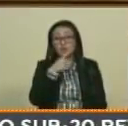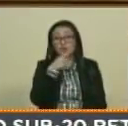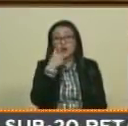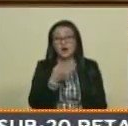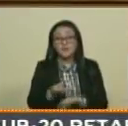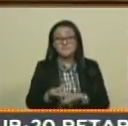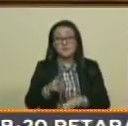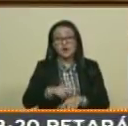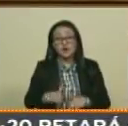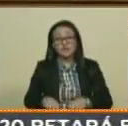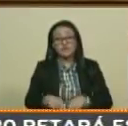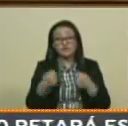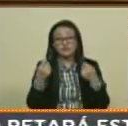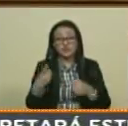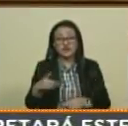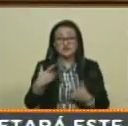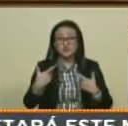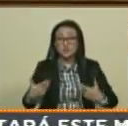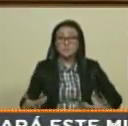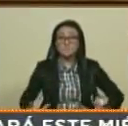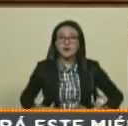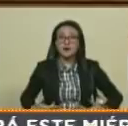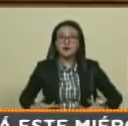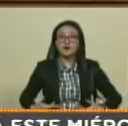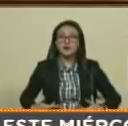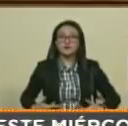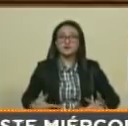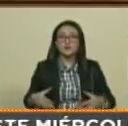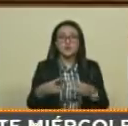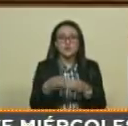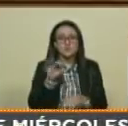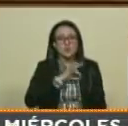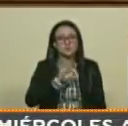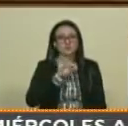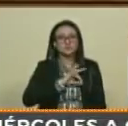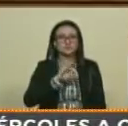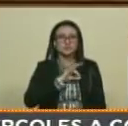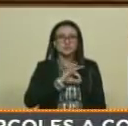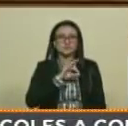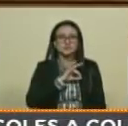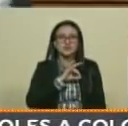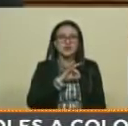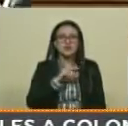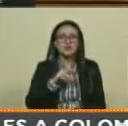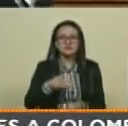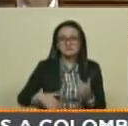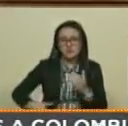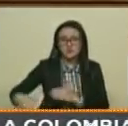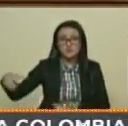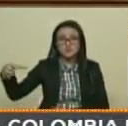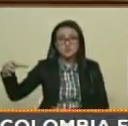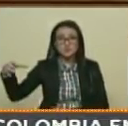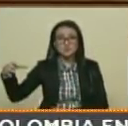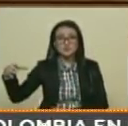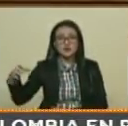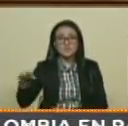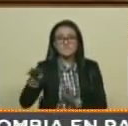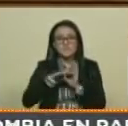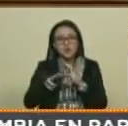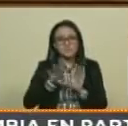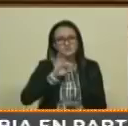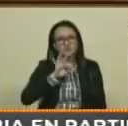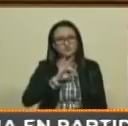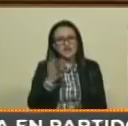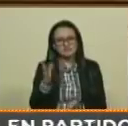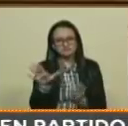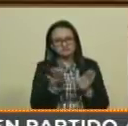que las violaciones de derechos humanos, porque es el propio cuerpo social que te permite tener la riqueza para retribuirla en programas sociales al país,